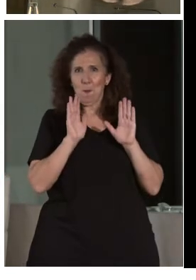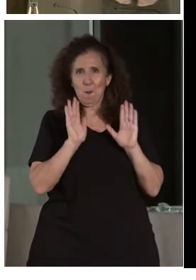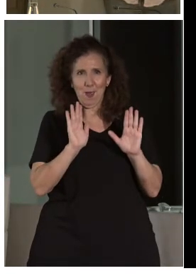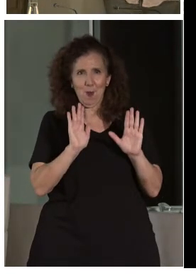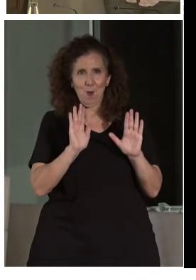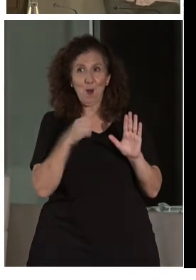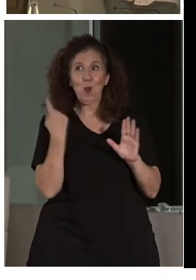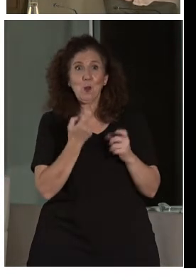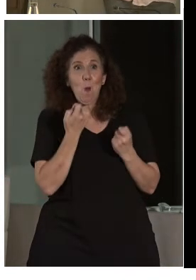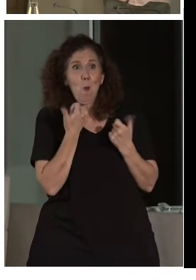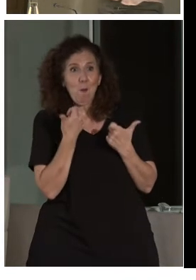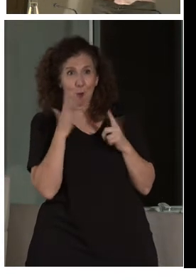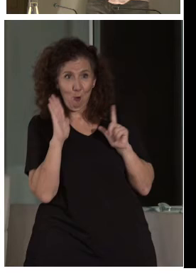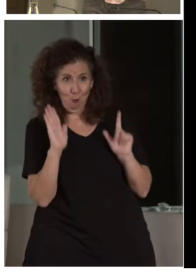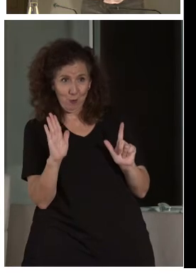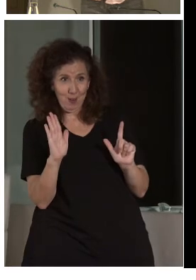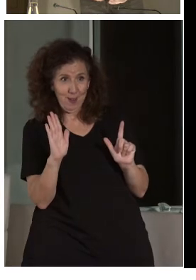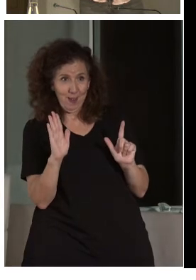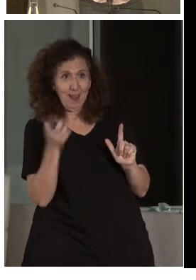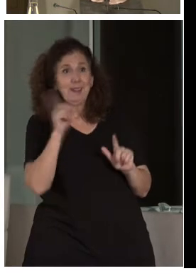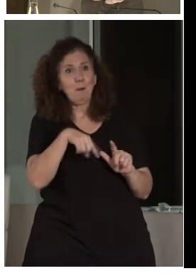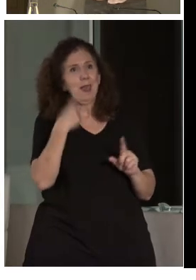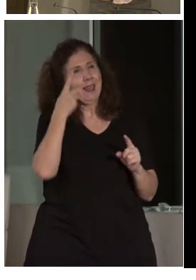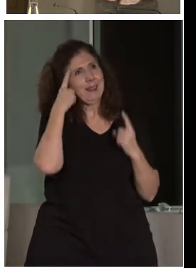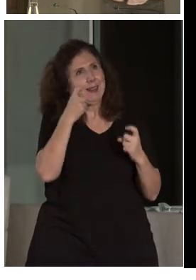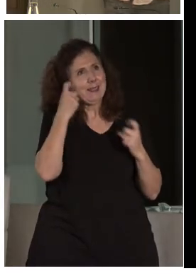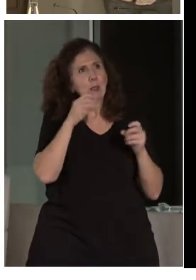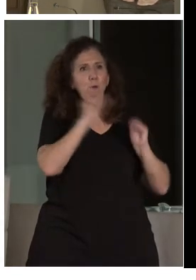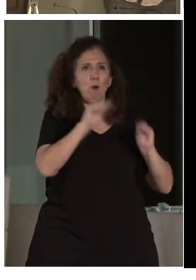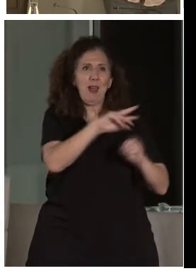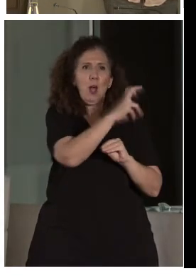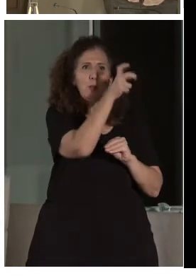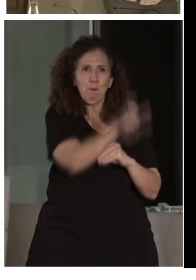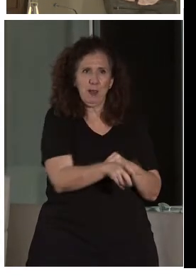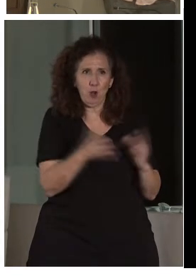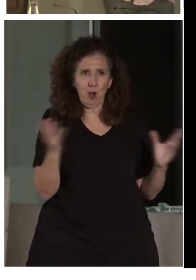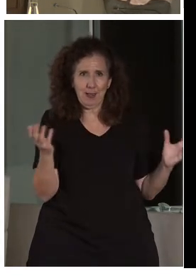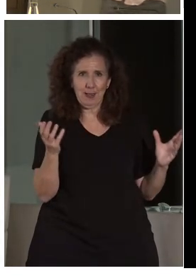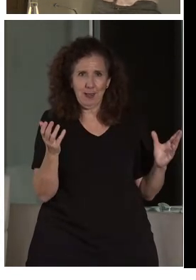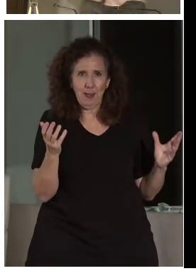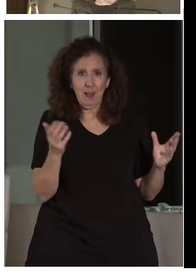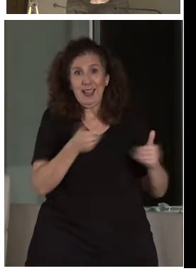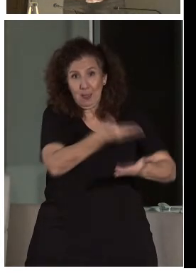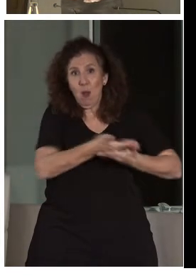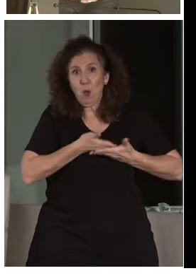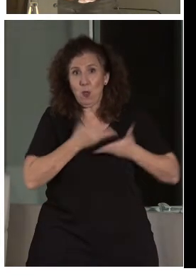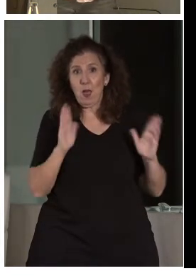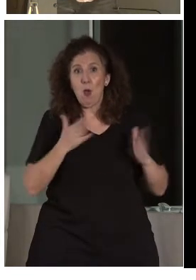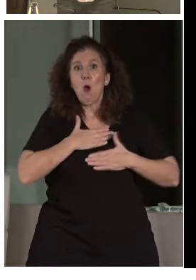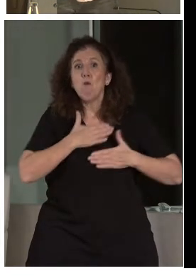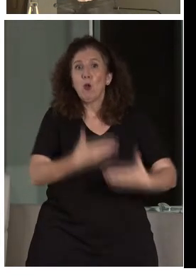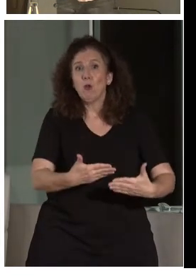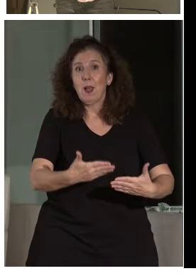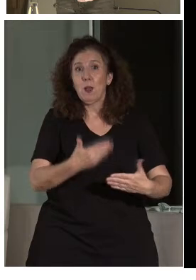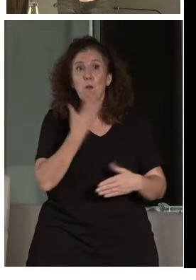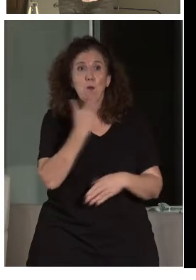somos muy poquitos y lo primero que haces también es intentar formar a más gente, sobre todo gente que te puede sacar las castañas del fuego, como son voluntarios de la Cruz